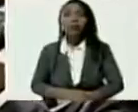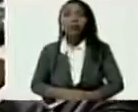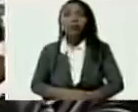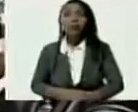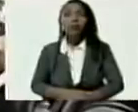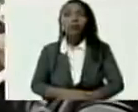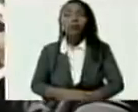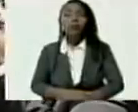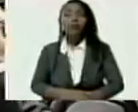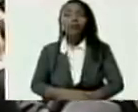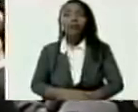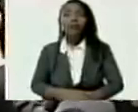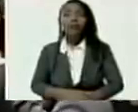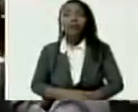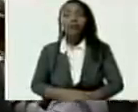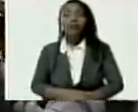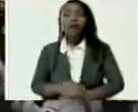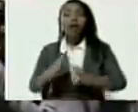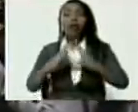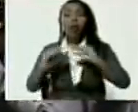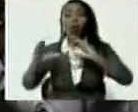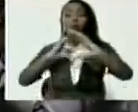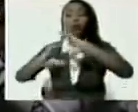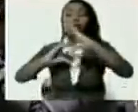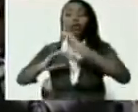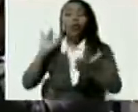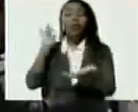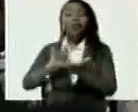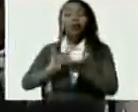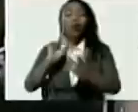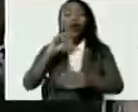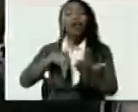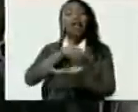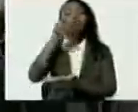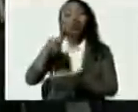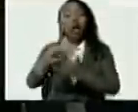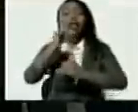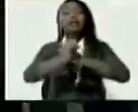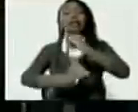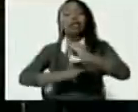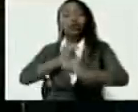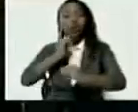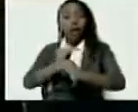Y a todos, medios de comunicación presentes, nacionales e internacionales.